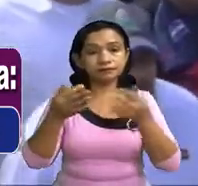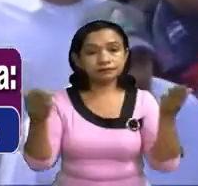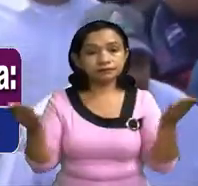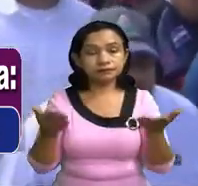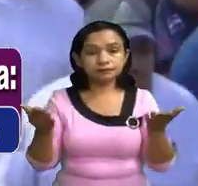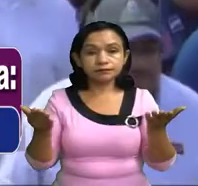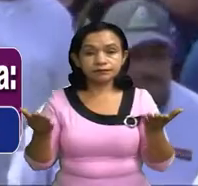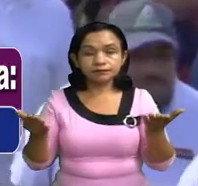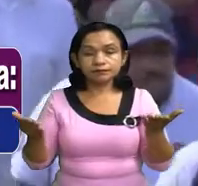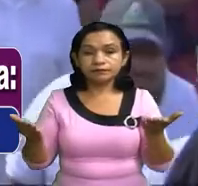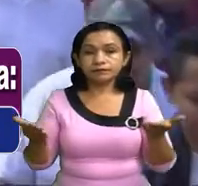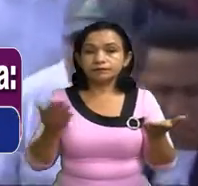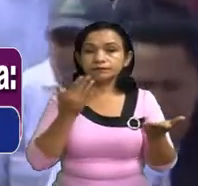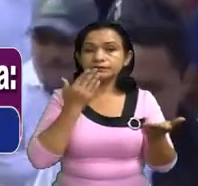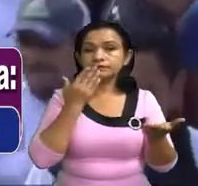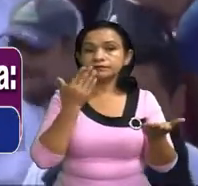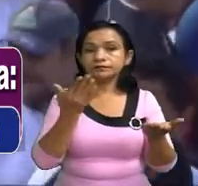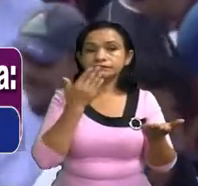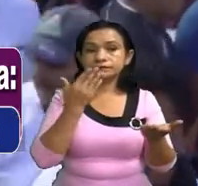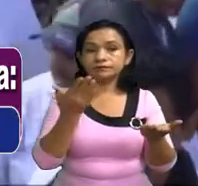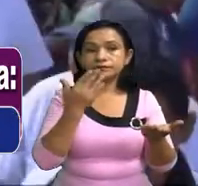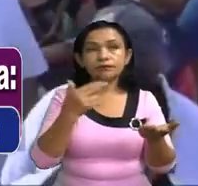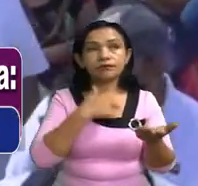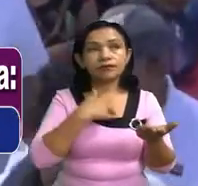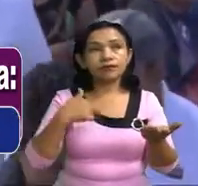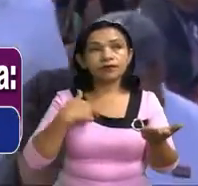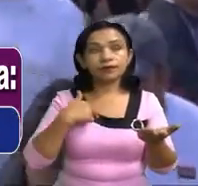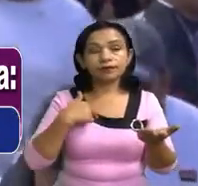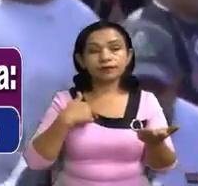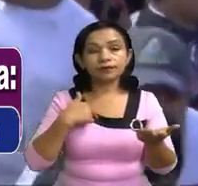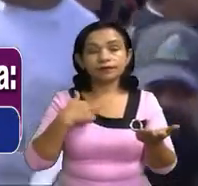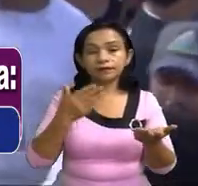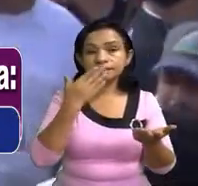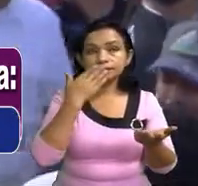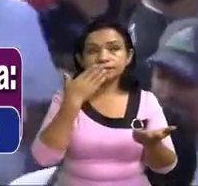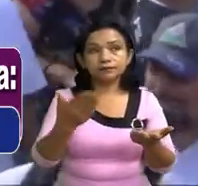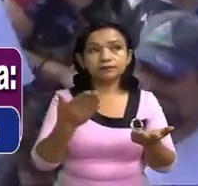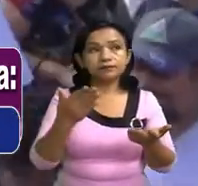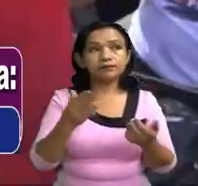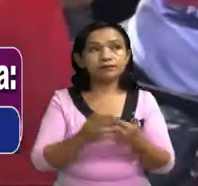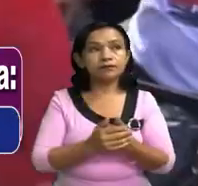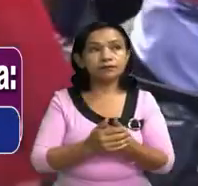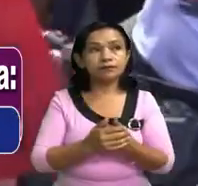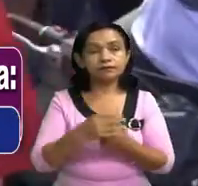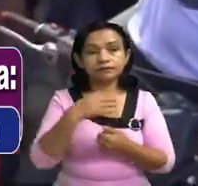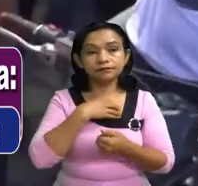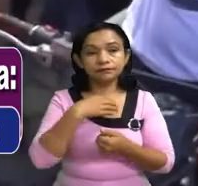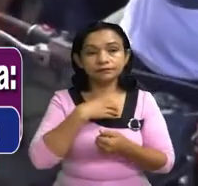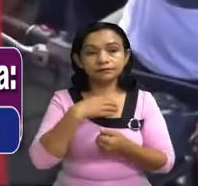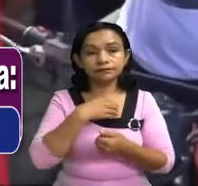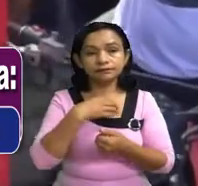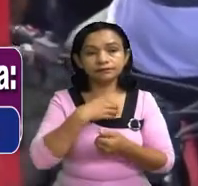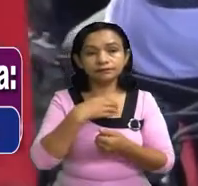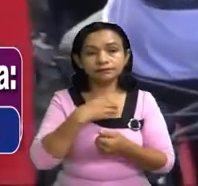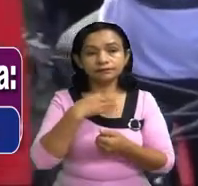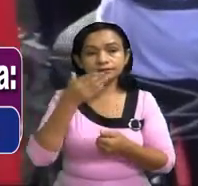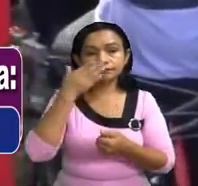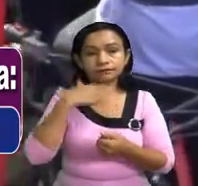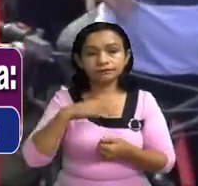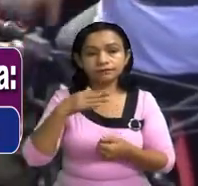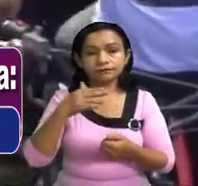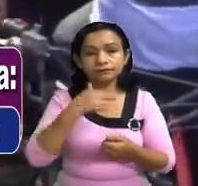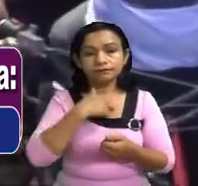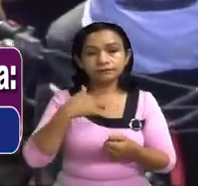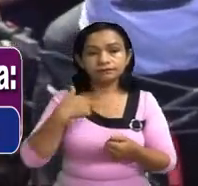entonces los buenos no están siendo mayoría, porque si ellos se declaran los buenos y a nosotros nos dicen que somos los malos, quiere